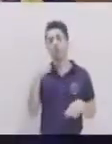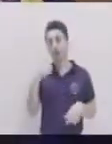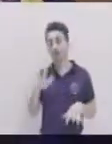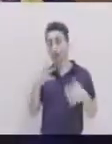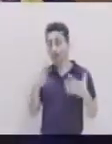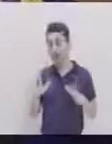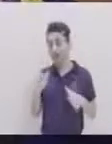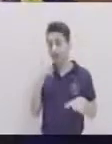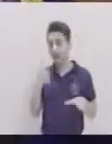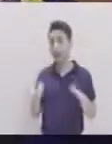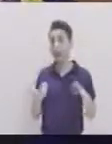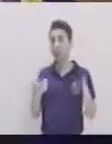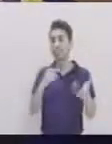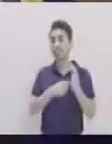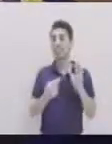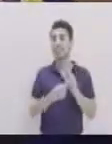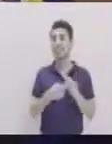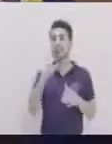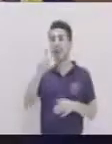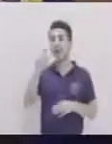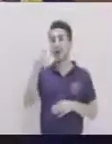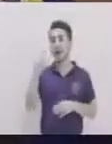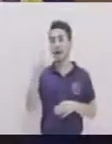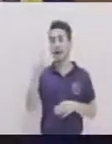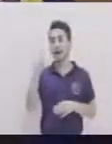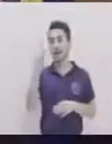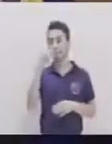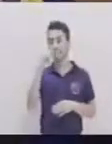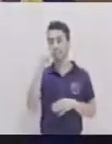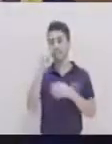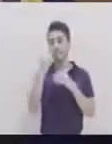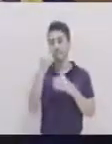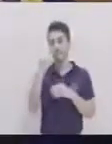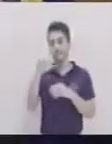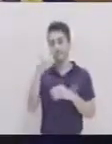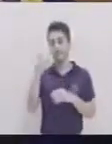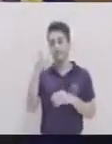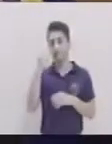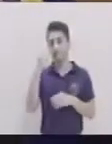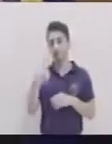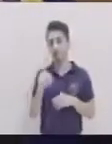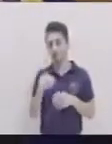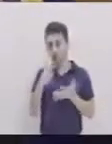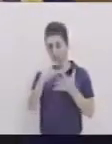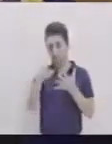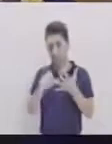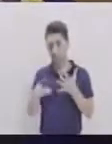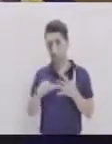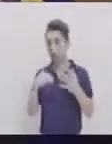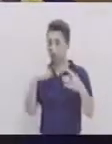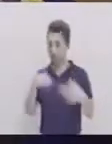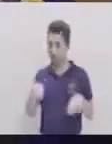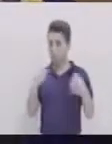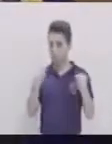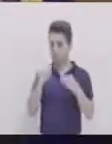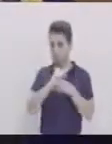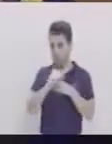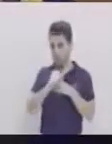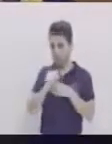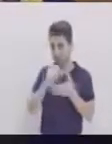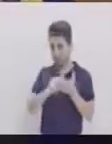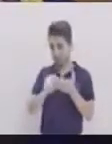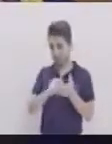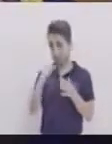de verificar lo que es la clasificación. Ahora vamos a trabajar un pequeño ejercicio. Para ello quiero que ustedes observen el